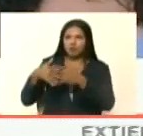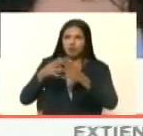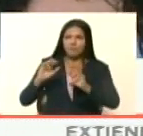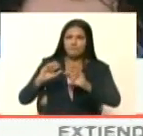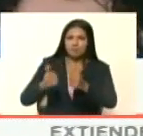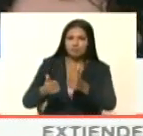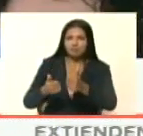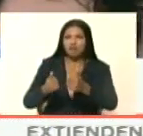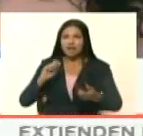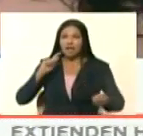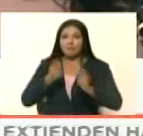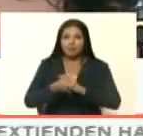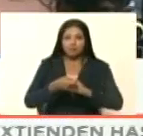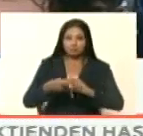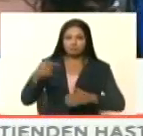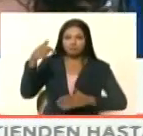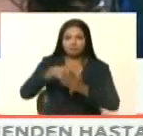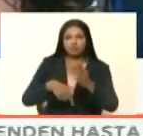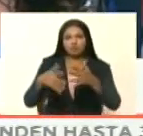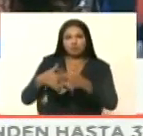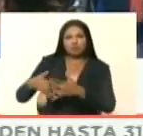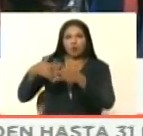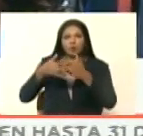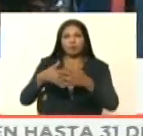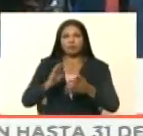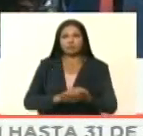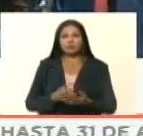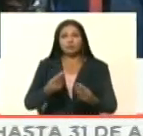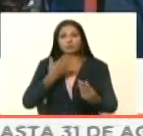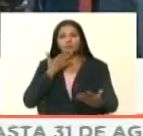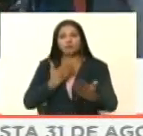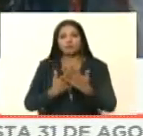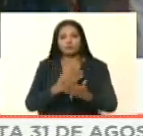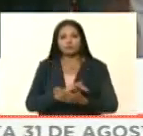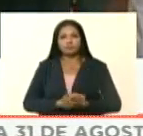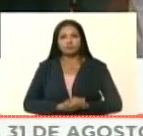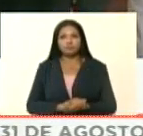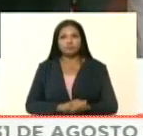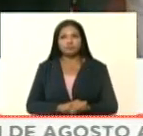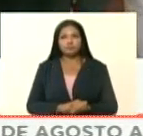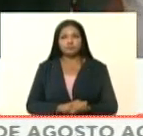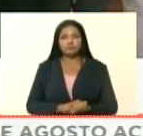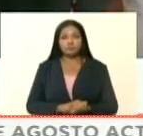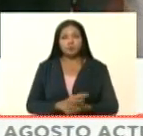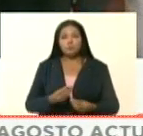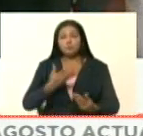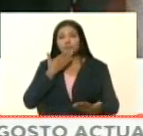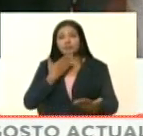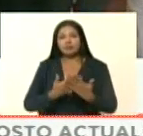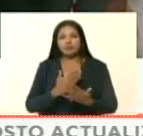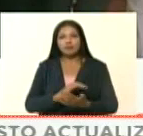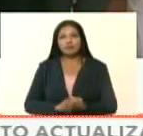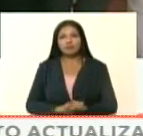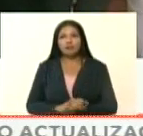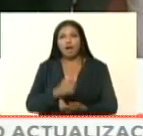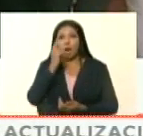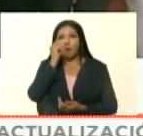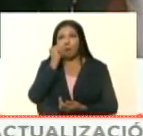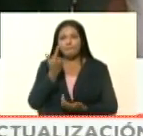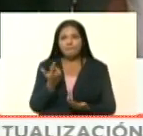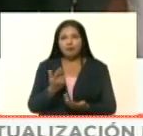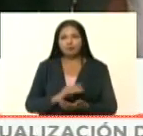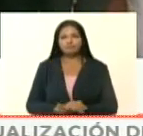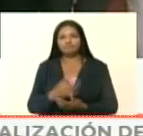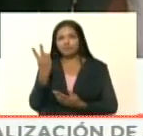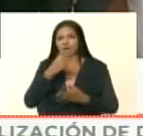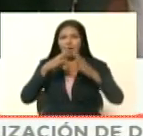comenzar por ser cambiado dentro de los Estados Unidos. Muchísimas gracias. Muchas gracias, Max, Paqui,